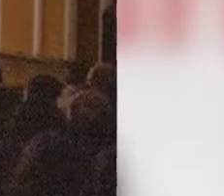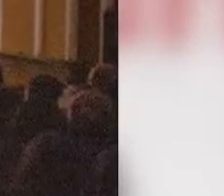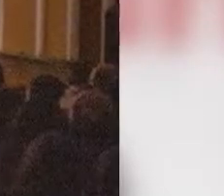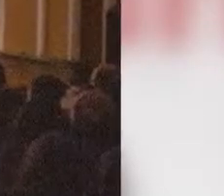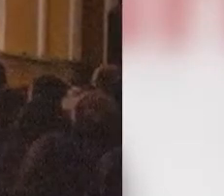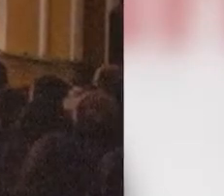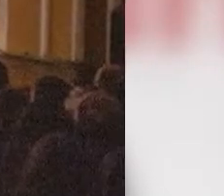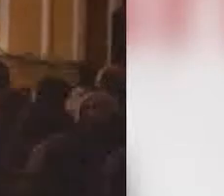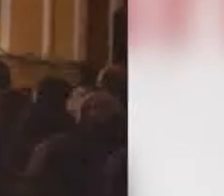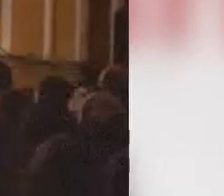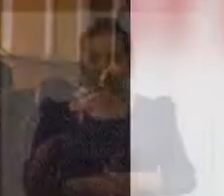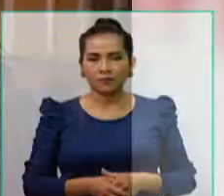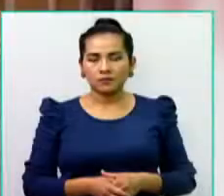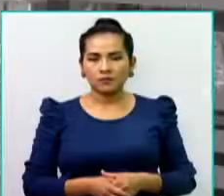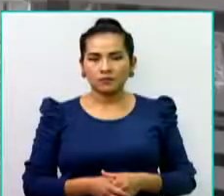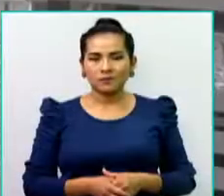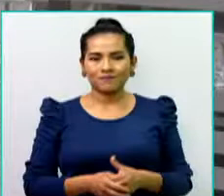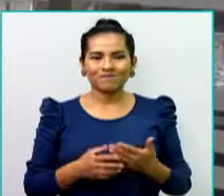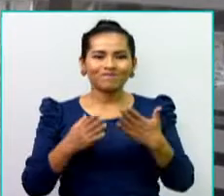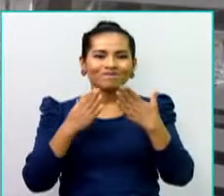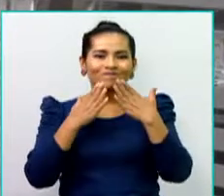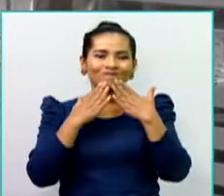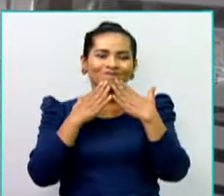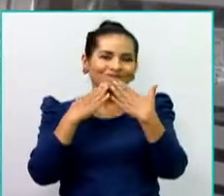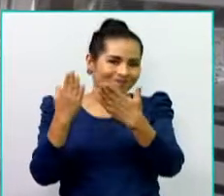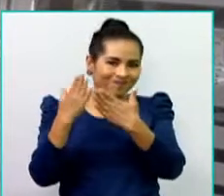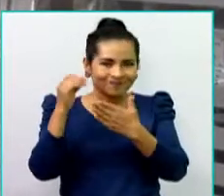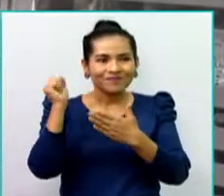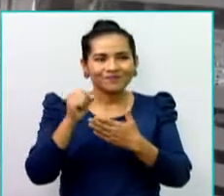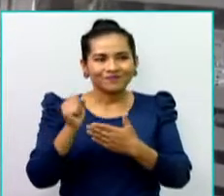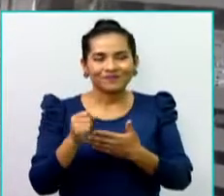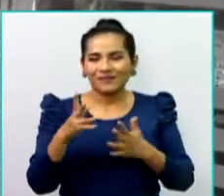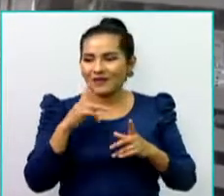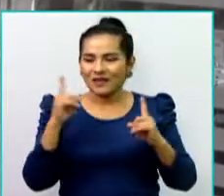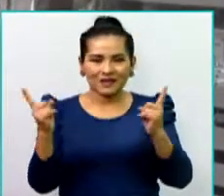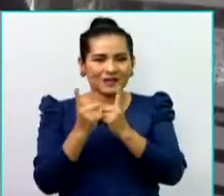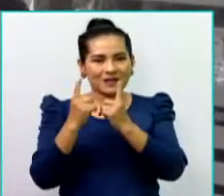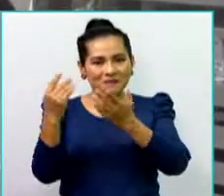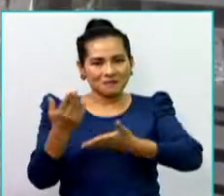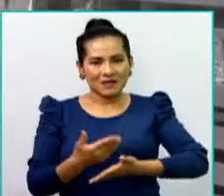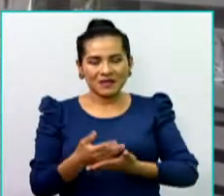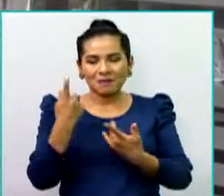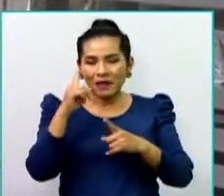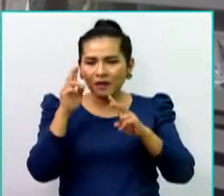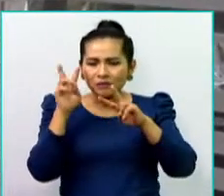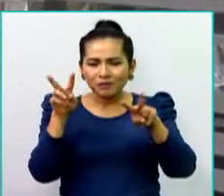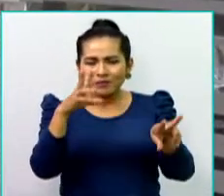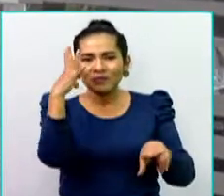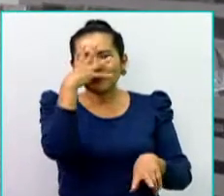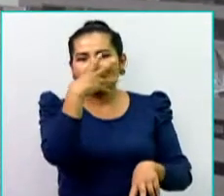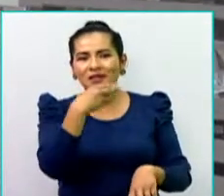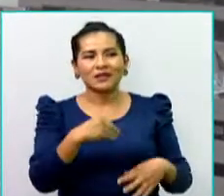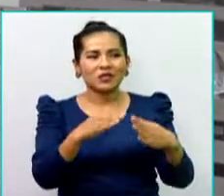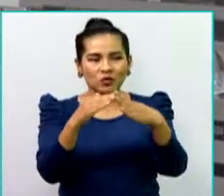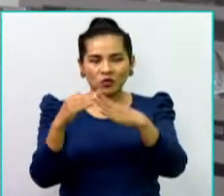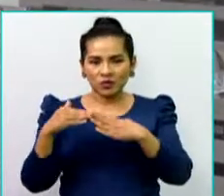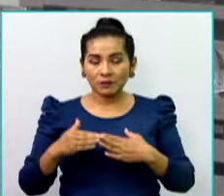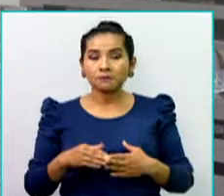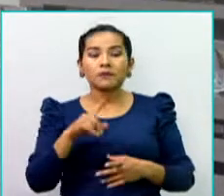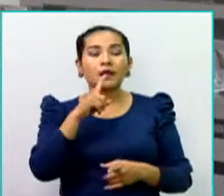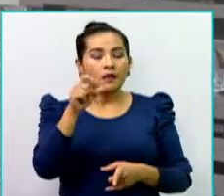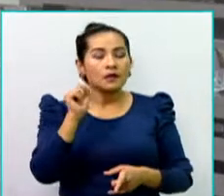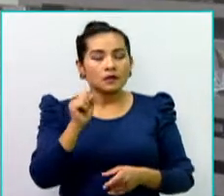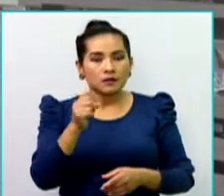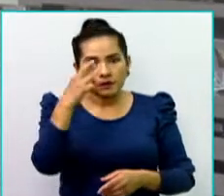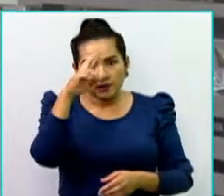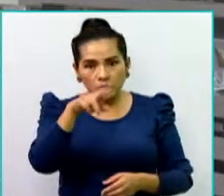Efectivamente, gracias Daniela por recibirme, por invitarme aquí a esta terraza, a ver la ciudad desde arriba, qué placer. Sí, sí, efectivamente